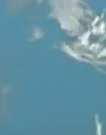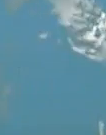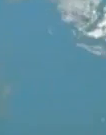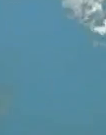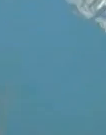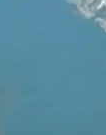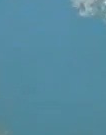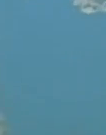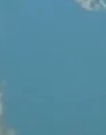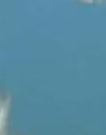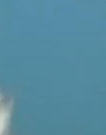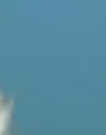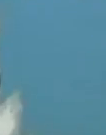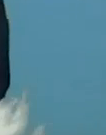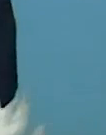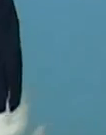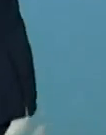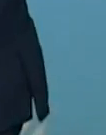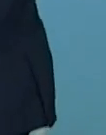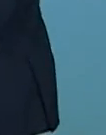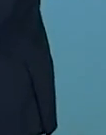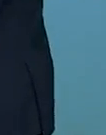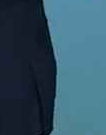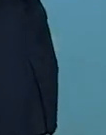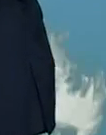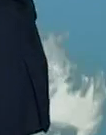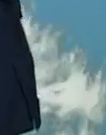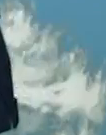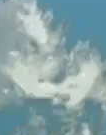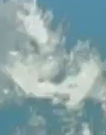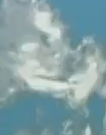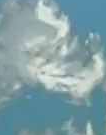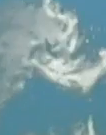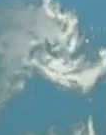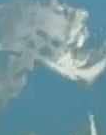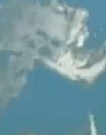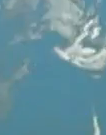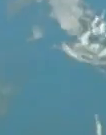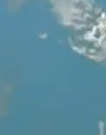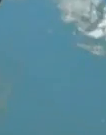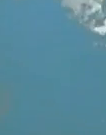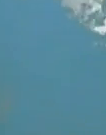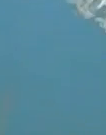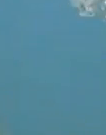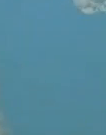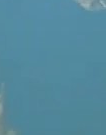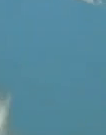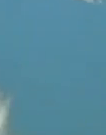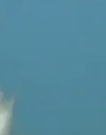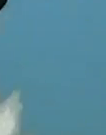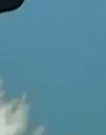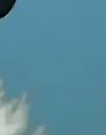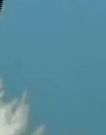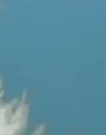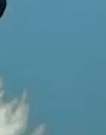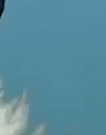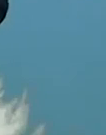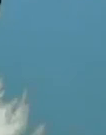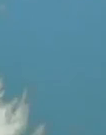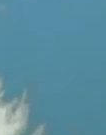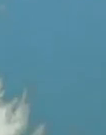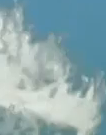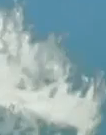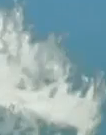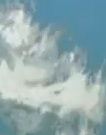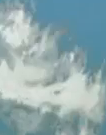las últimas 24 horas, tiempo mayormente estable. Eso sí, un poco de nubosidad en la zona montañosa con algunos chubascos y